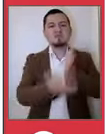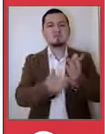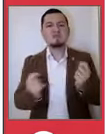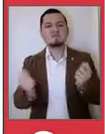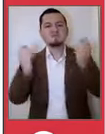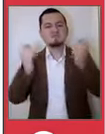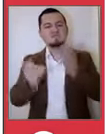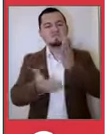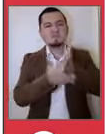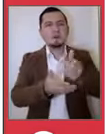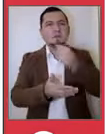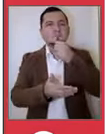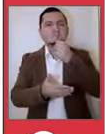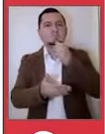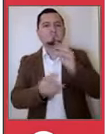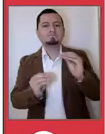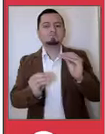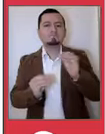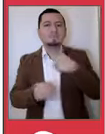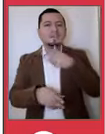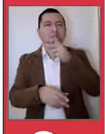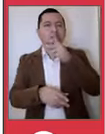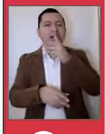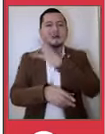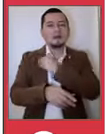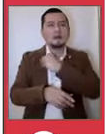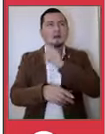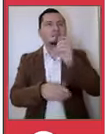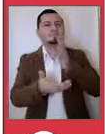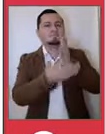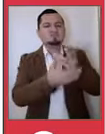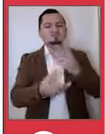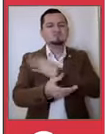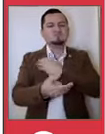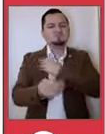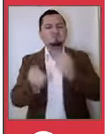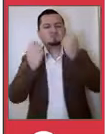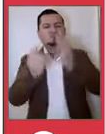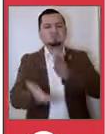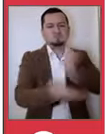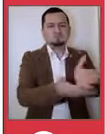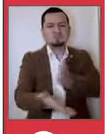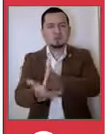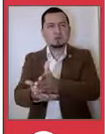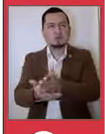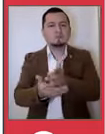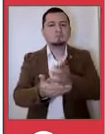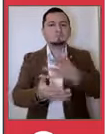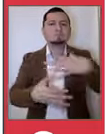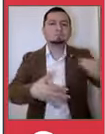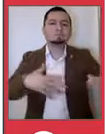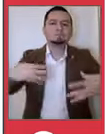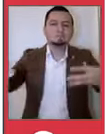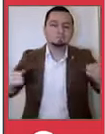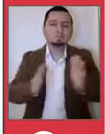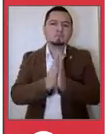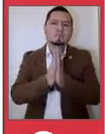los ponemos en riesgo quiero darles este dato para que entiendan la importancia de lo que estamos planteando si sumamos